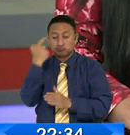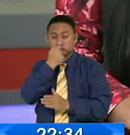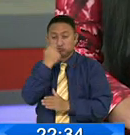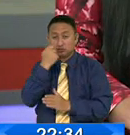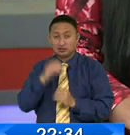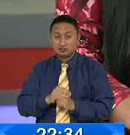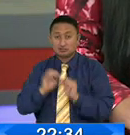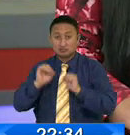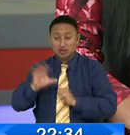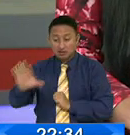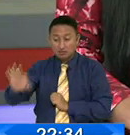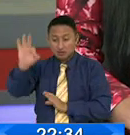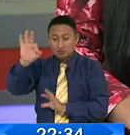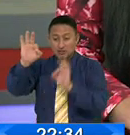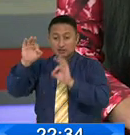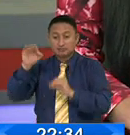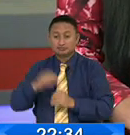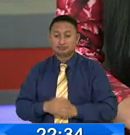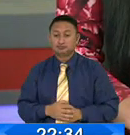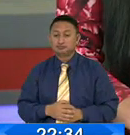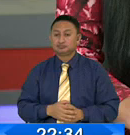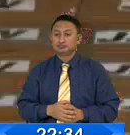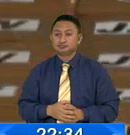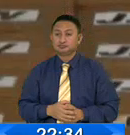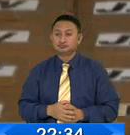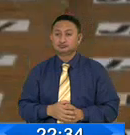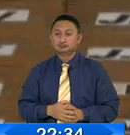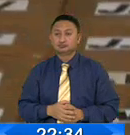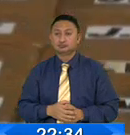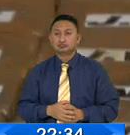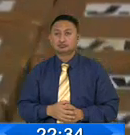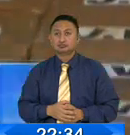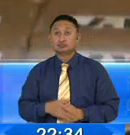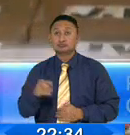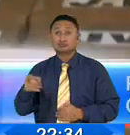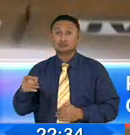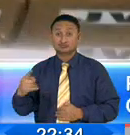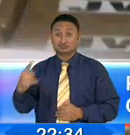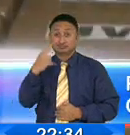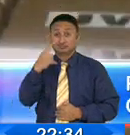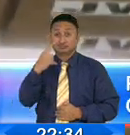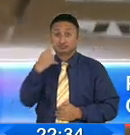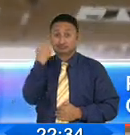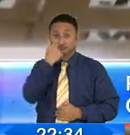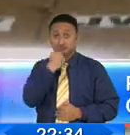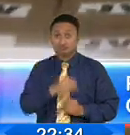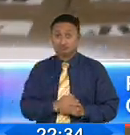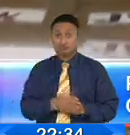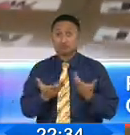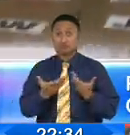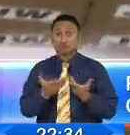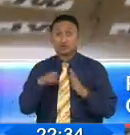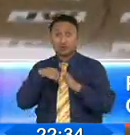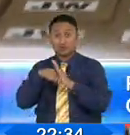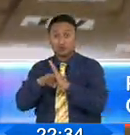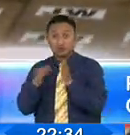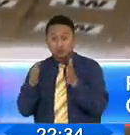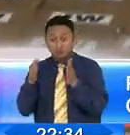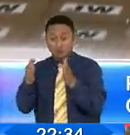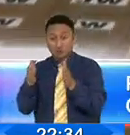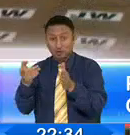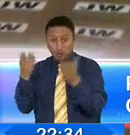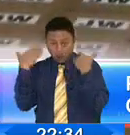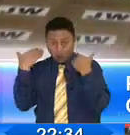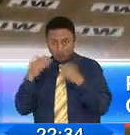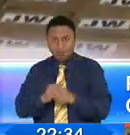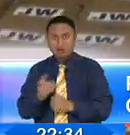fueron encontrados en el sitio. Toda esta droga que ven aquí no fue encontrada en un contenedor del puerto de Guayaquil,